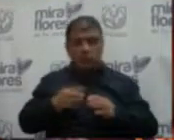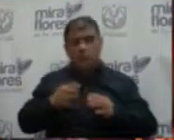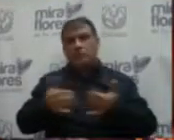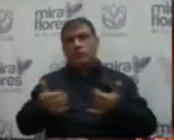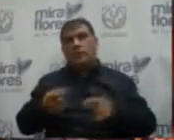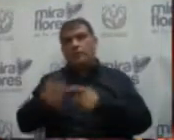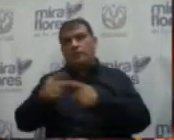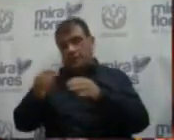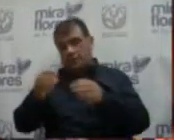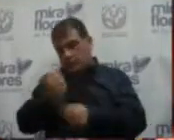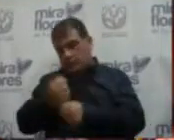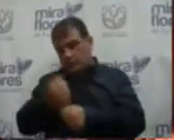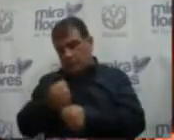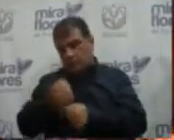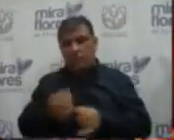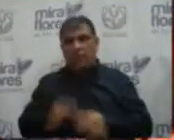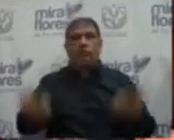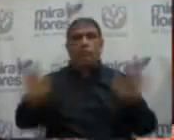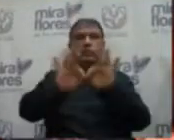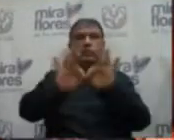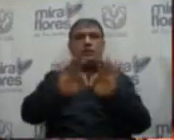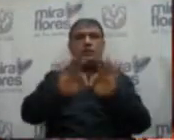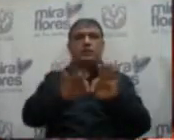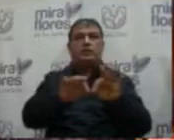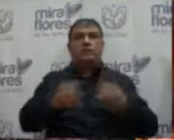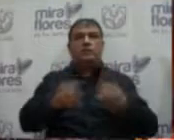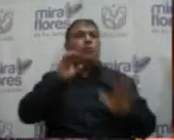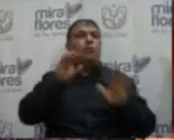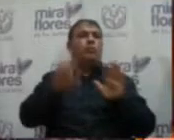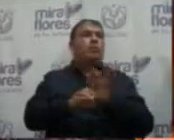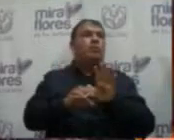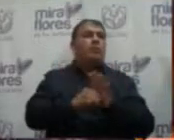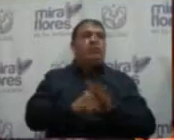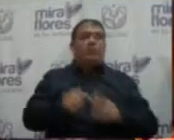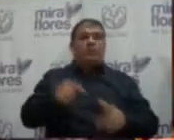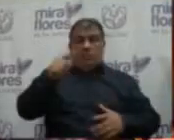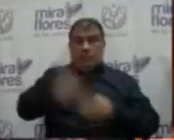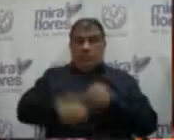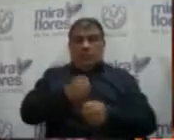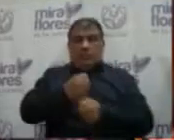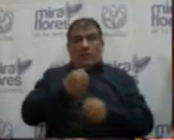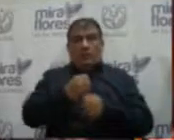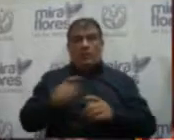obras y otros actos de importancia, como por ejemplo, este año